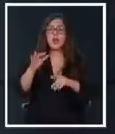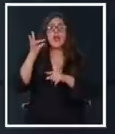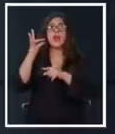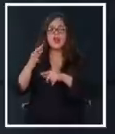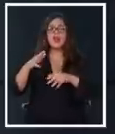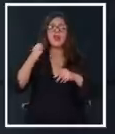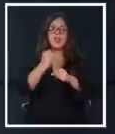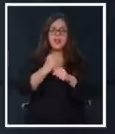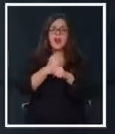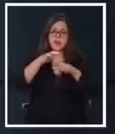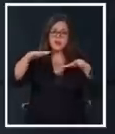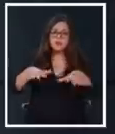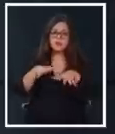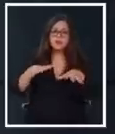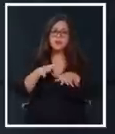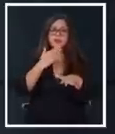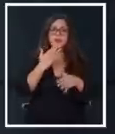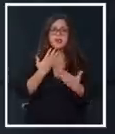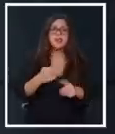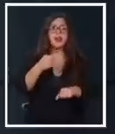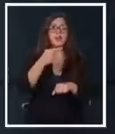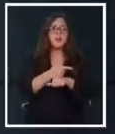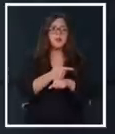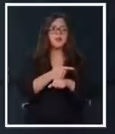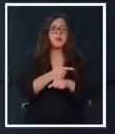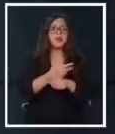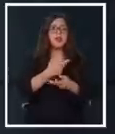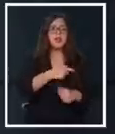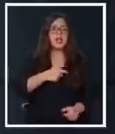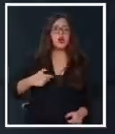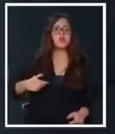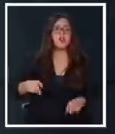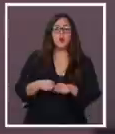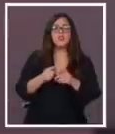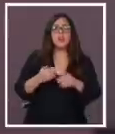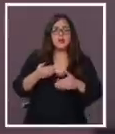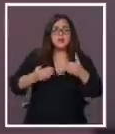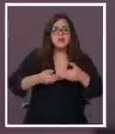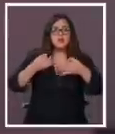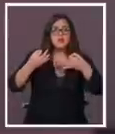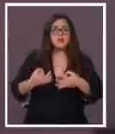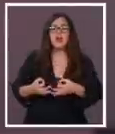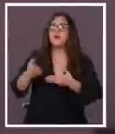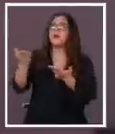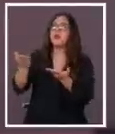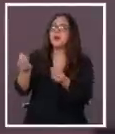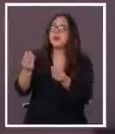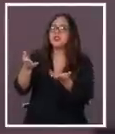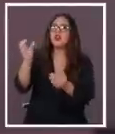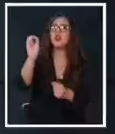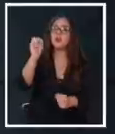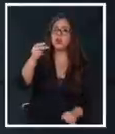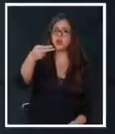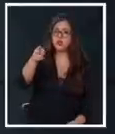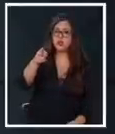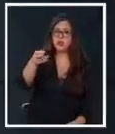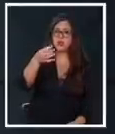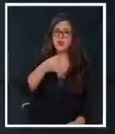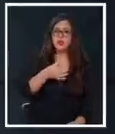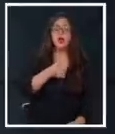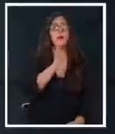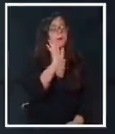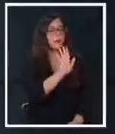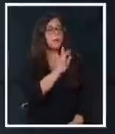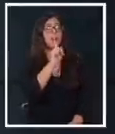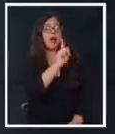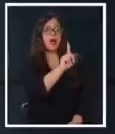y me consta y dirigiendo el gabinete para sacar el gobierno adelante con respecto a lo que usted plan todos cada uno de nosotros